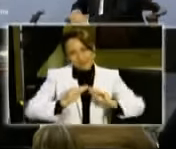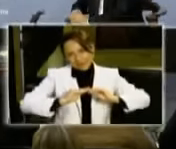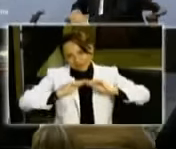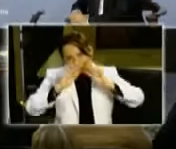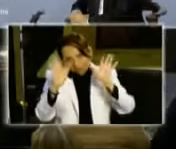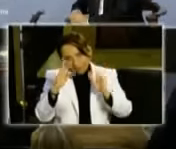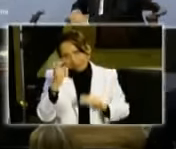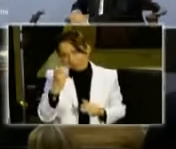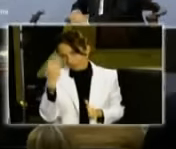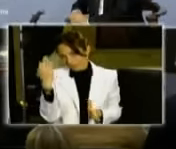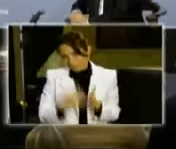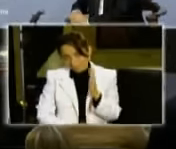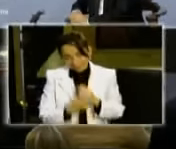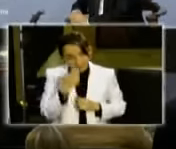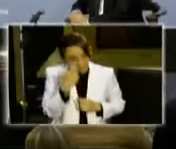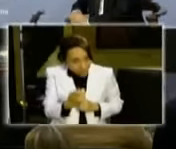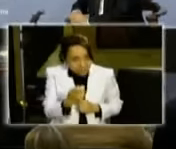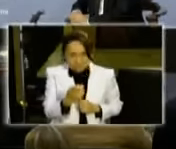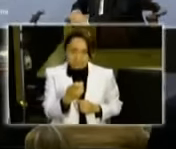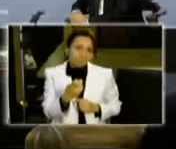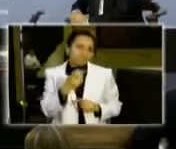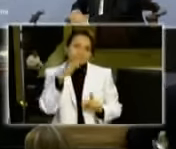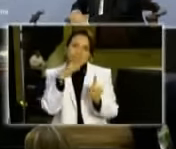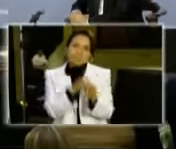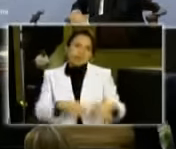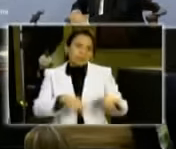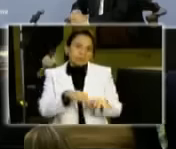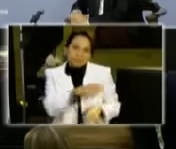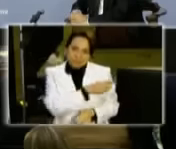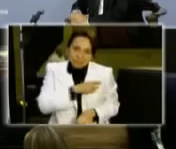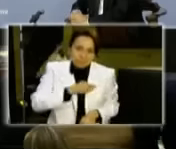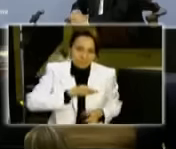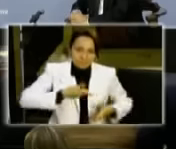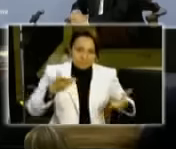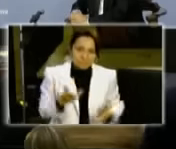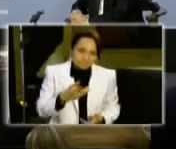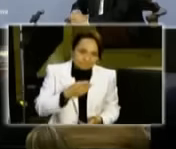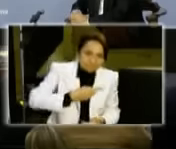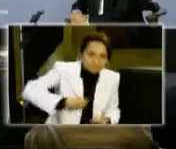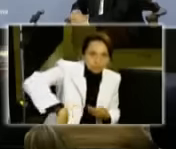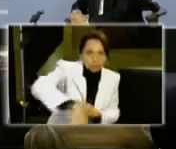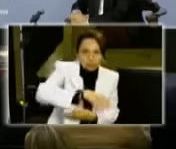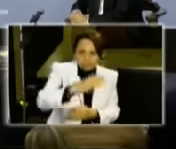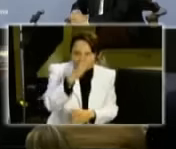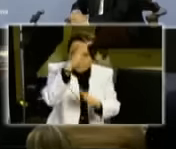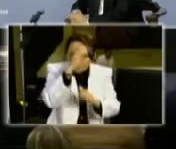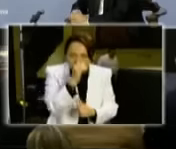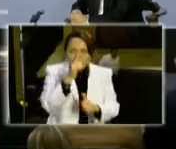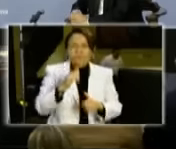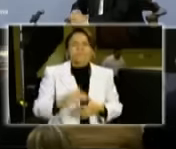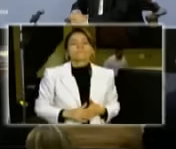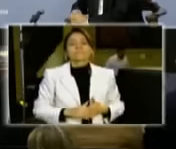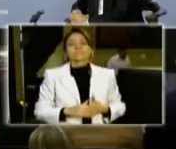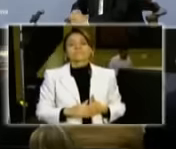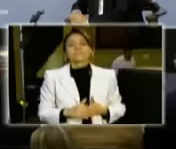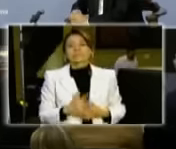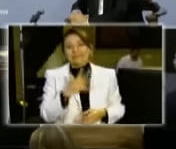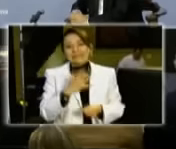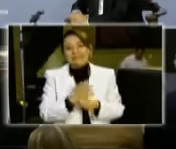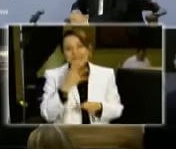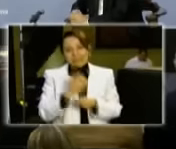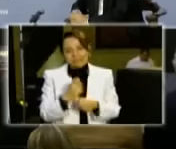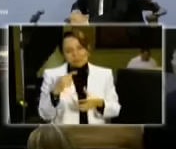para nuestra política exterior. Quinto y por último, un tema que no es propiamente de la política